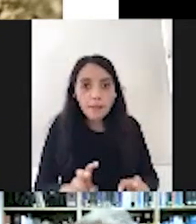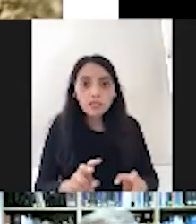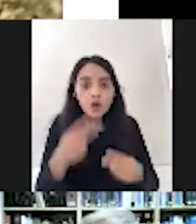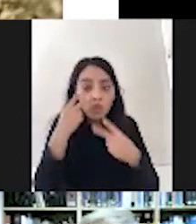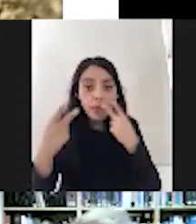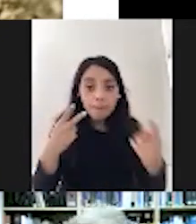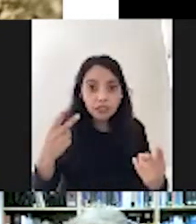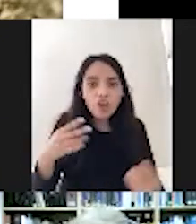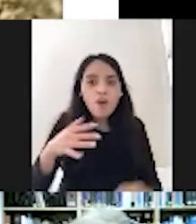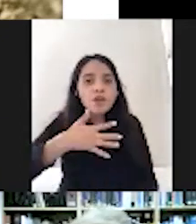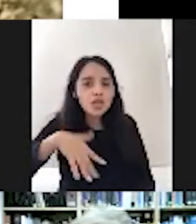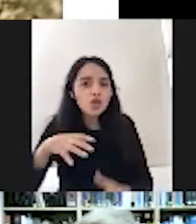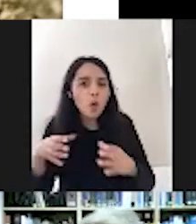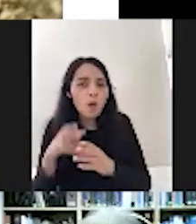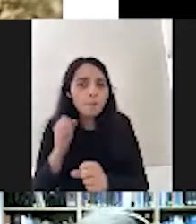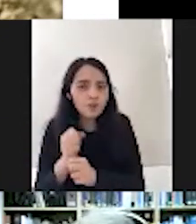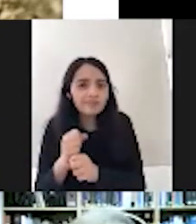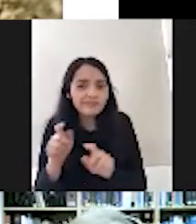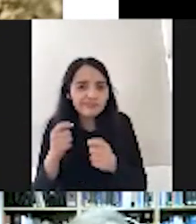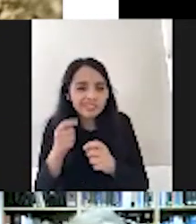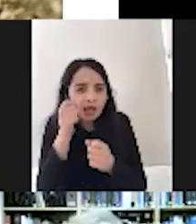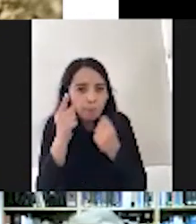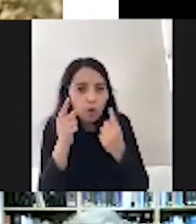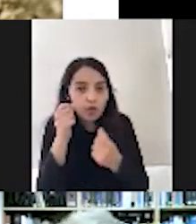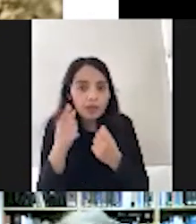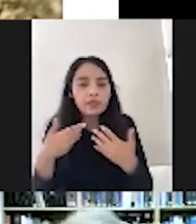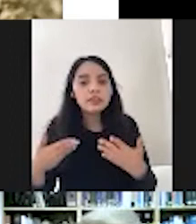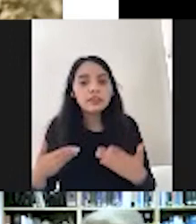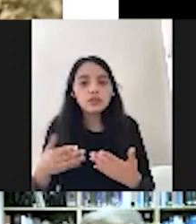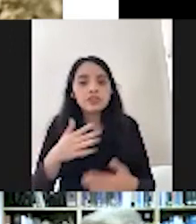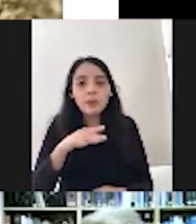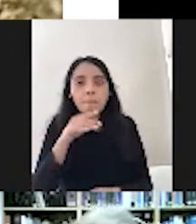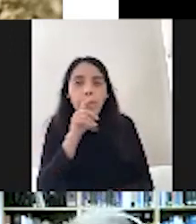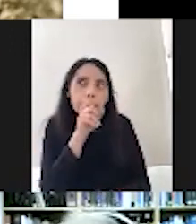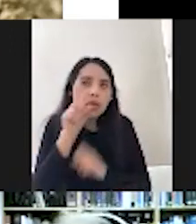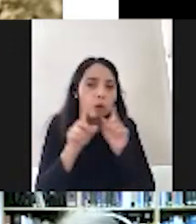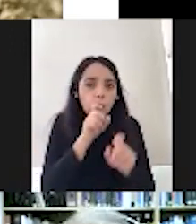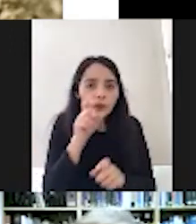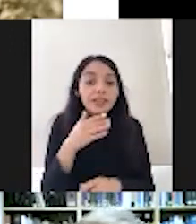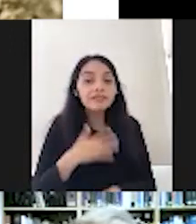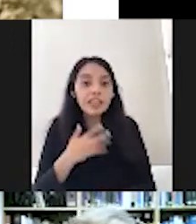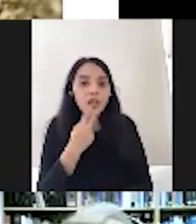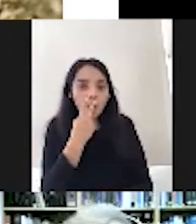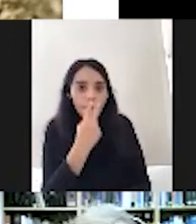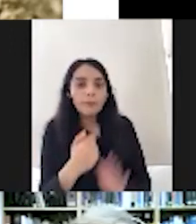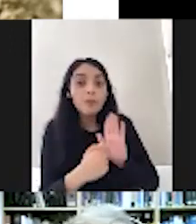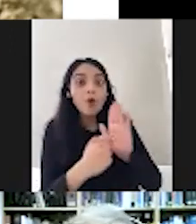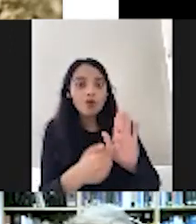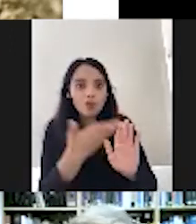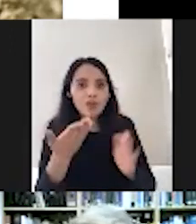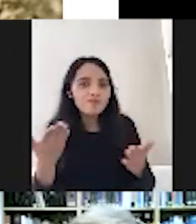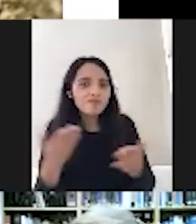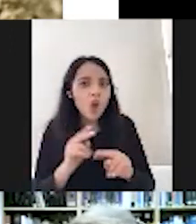tratar de entender un poco eso. Y para eso nos hemos hecho varias preguntas y quiero mostrarle un poco cómo se hace